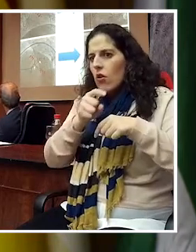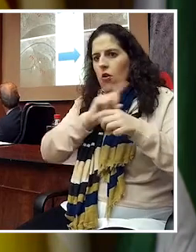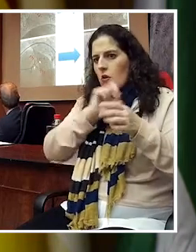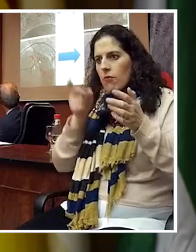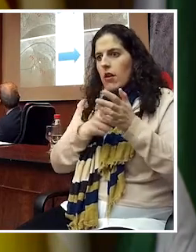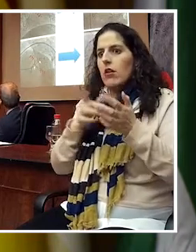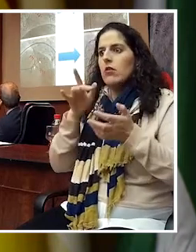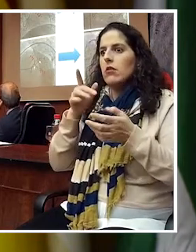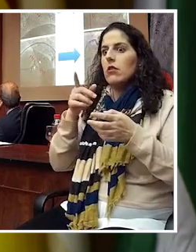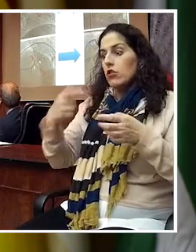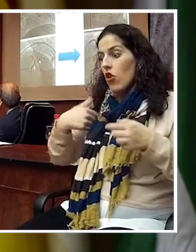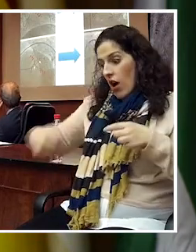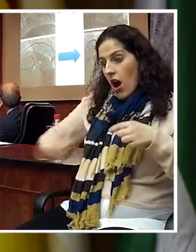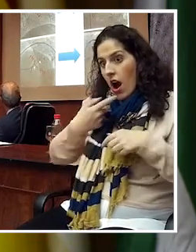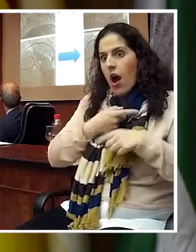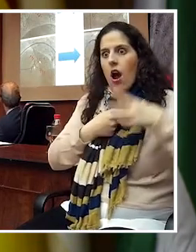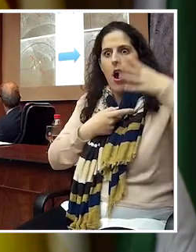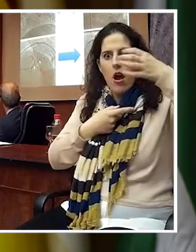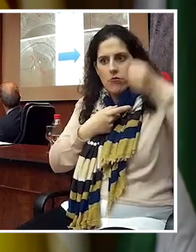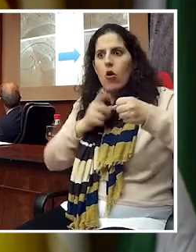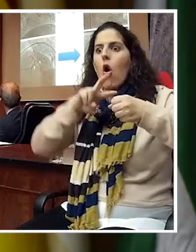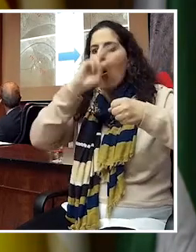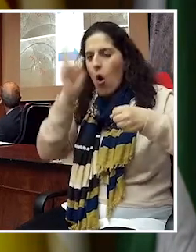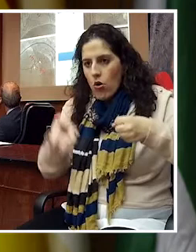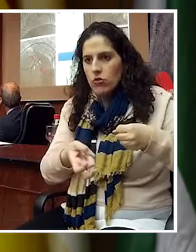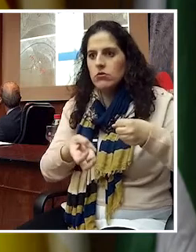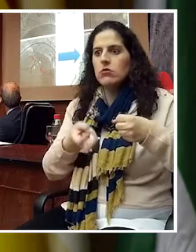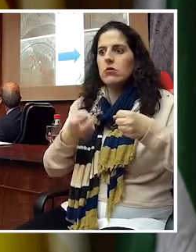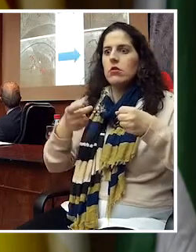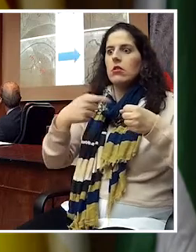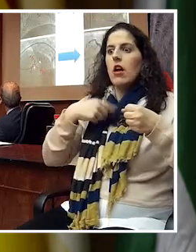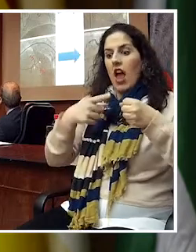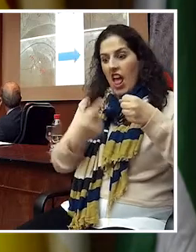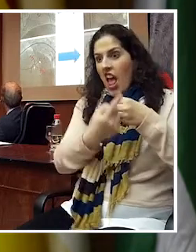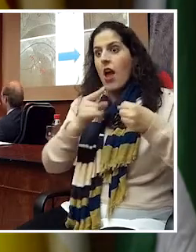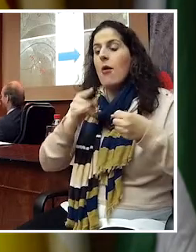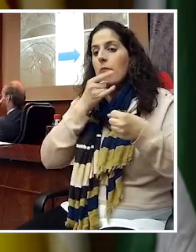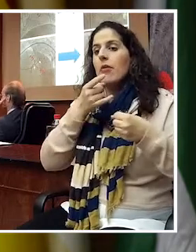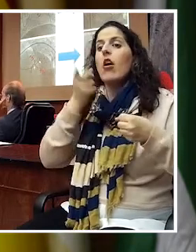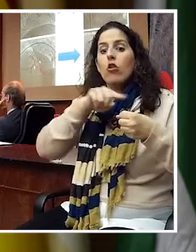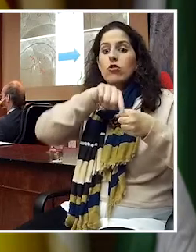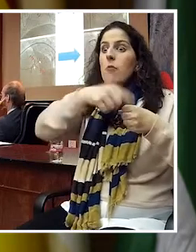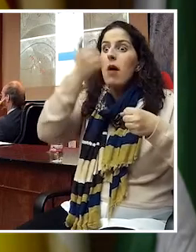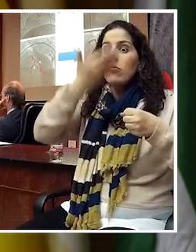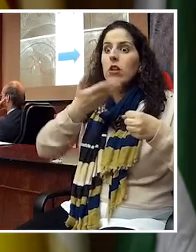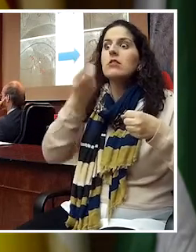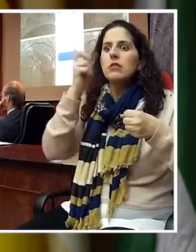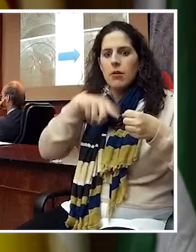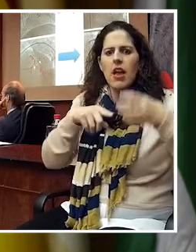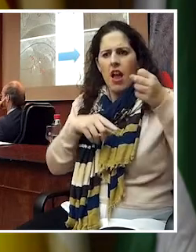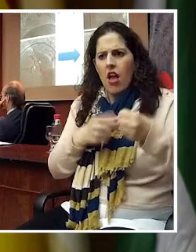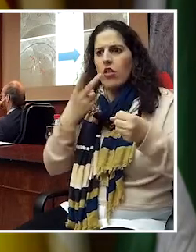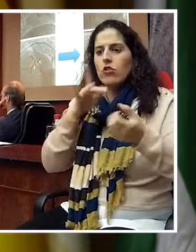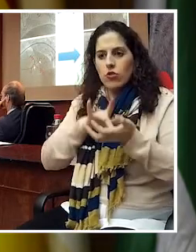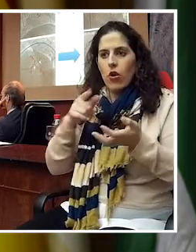súbitamente durante el procedimiento. Entonces nos encontramos con la arteria responsable del infarto obstruida y la más importante del corazón obstruida proximalmente,